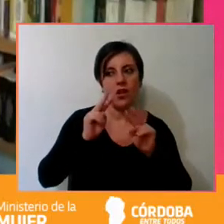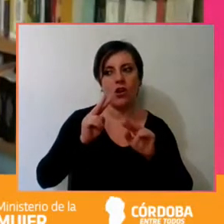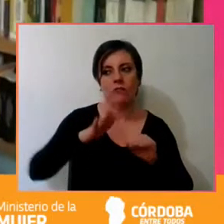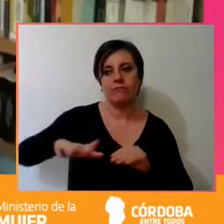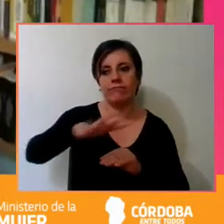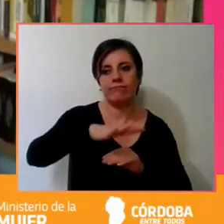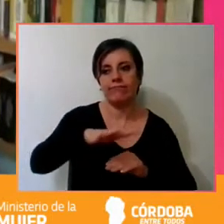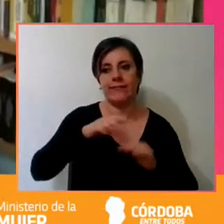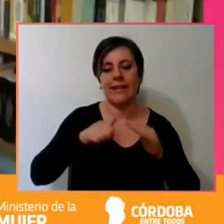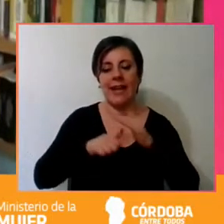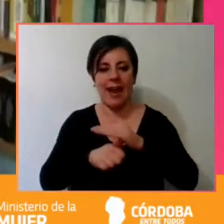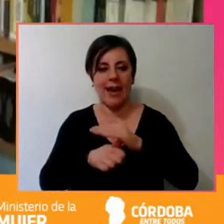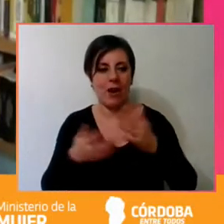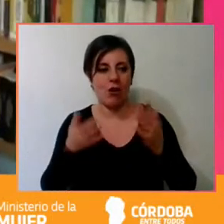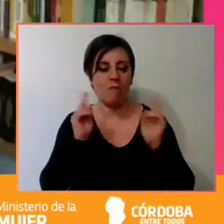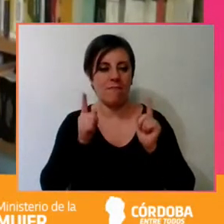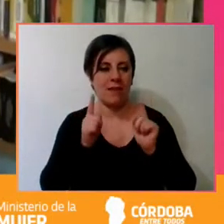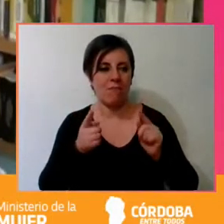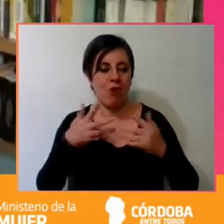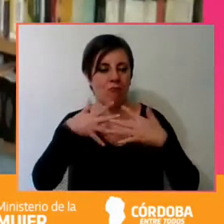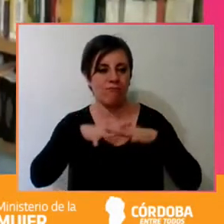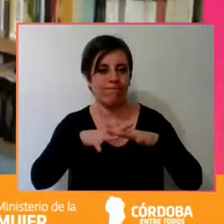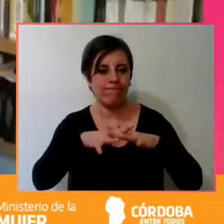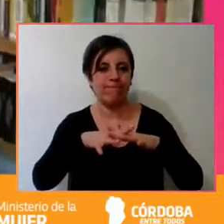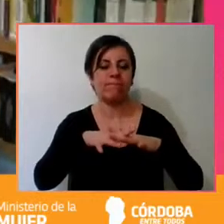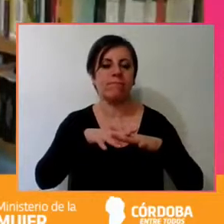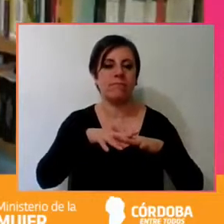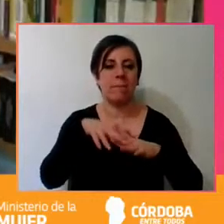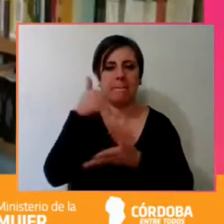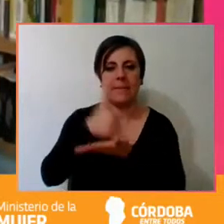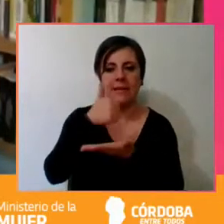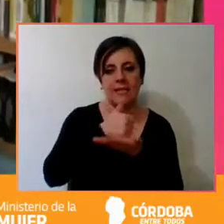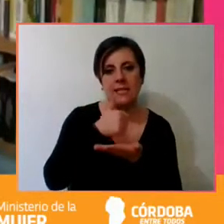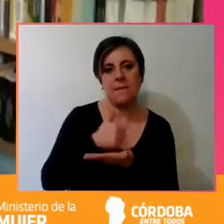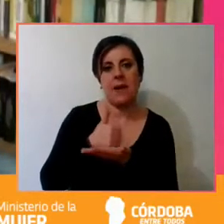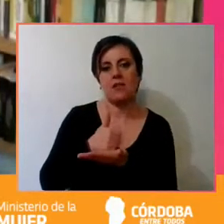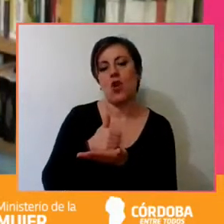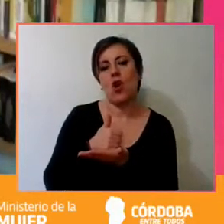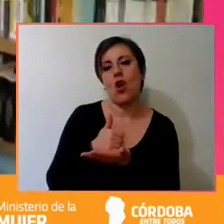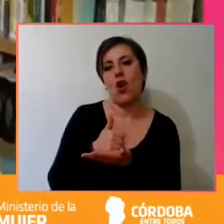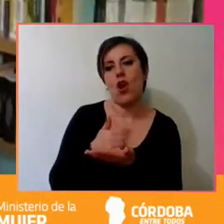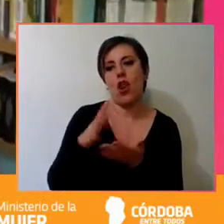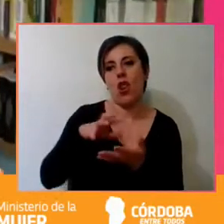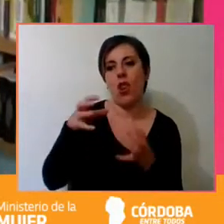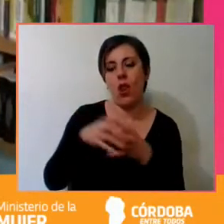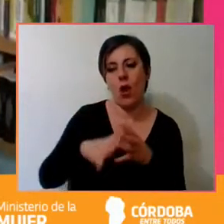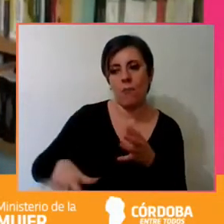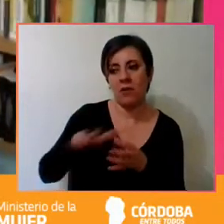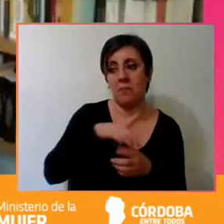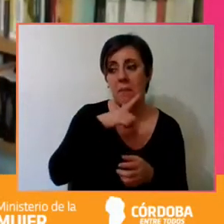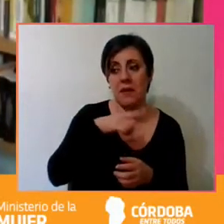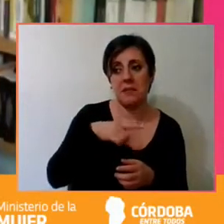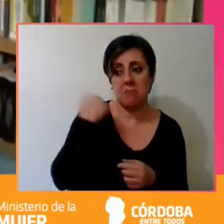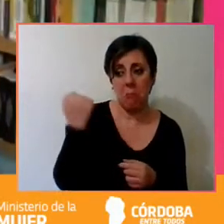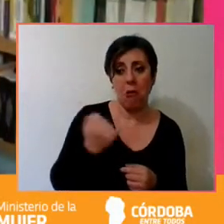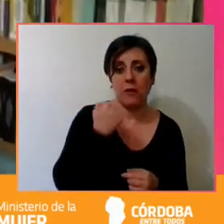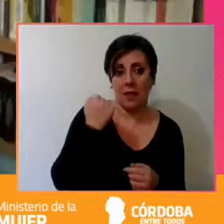género en espacios concretos, con participación comunitaria, y creo que es una alternativa muy